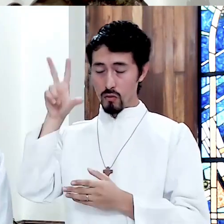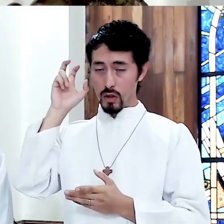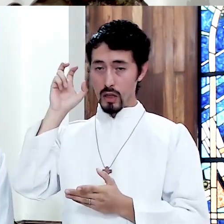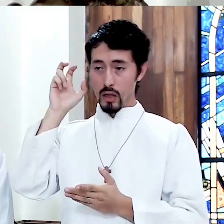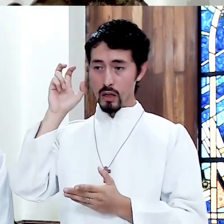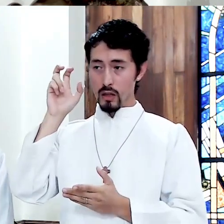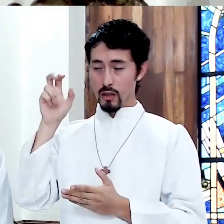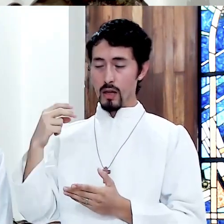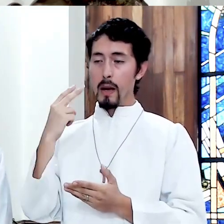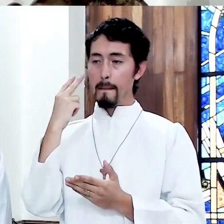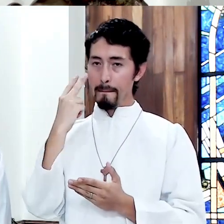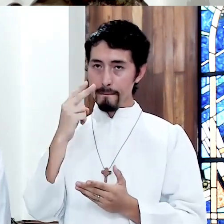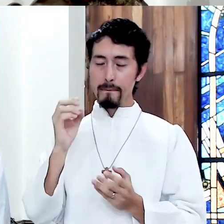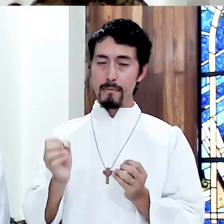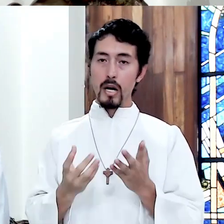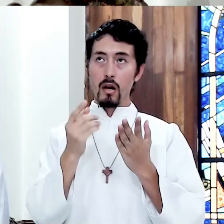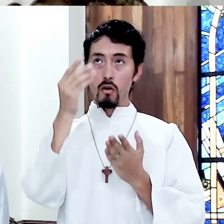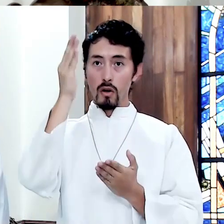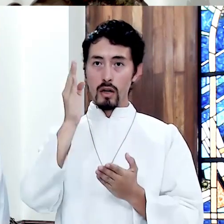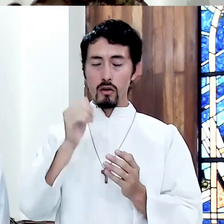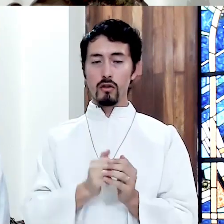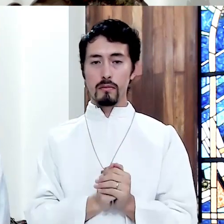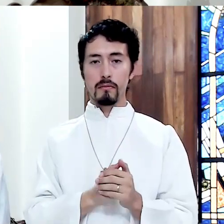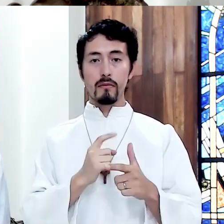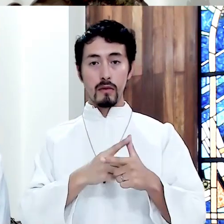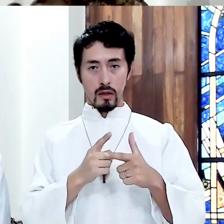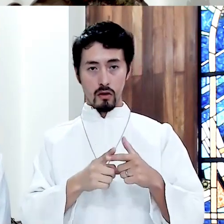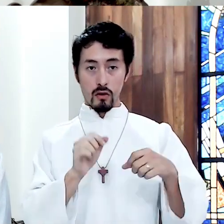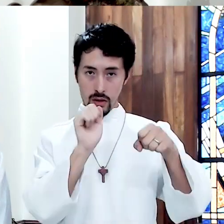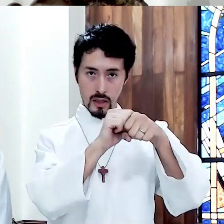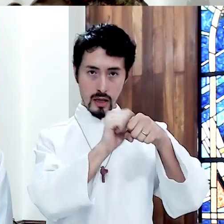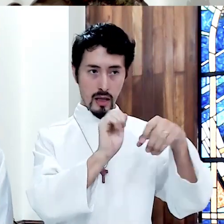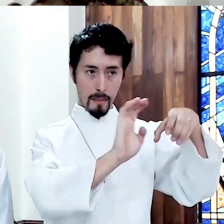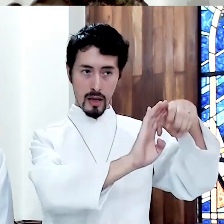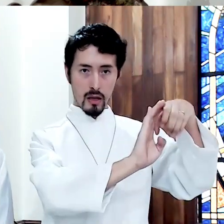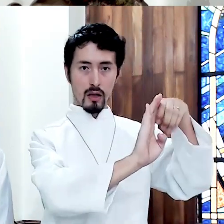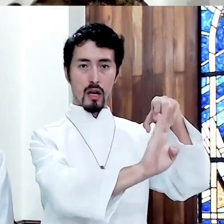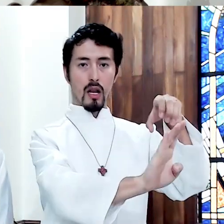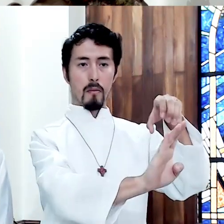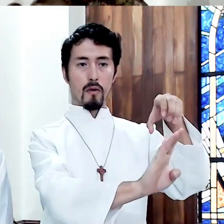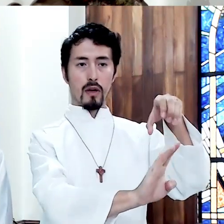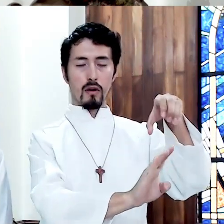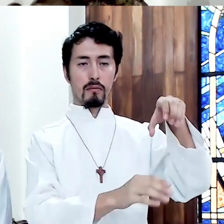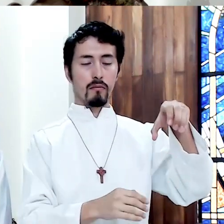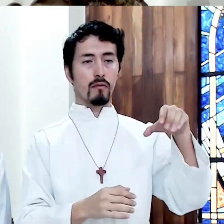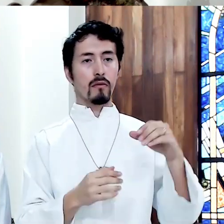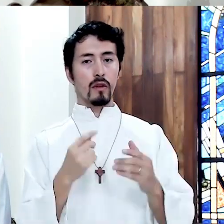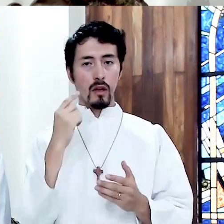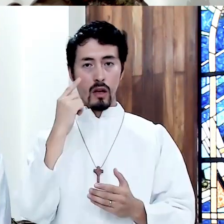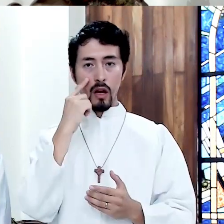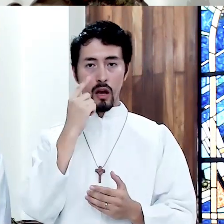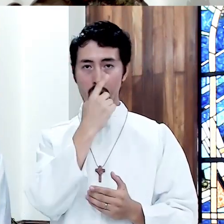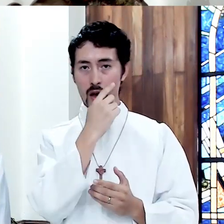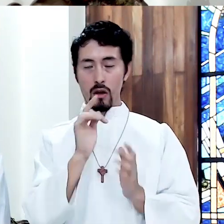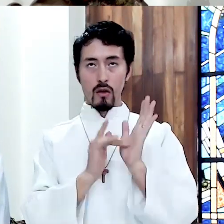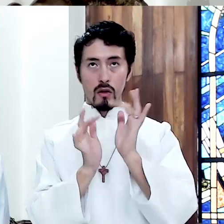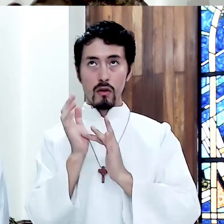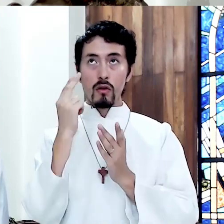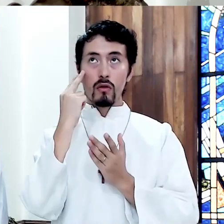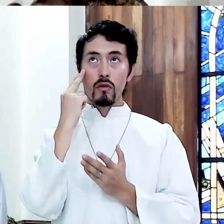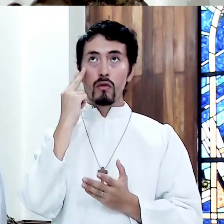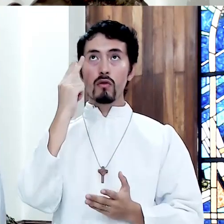Dios? Entonces quitaron la piedra. Jesús levantó los ojos a lo alto y dijo,